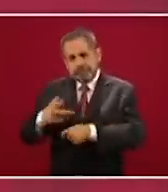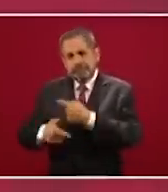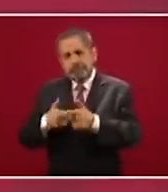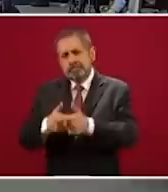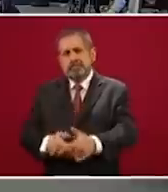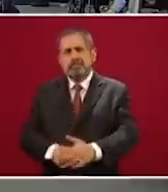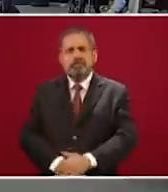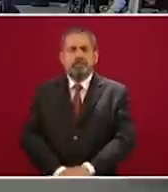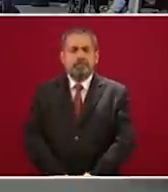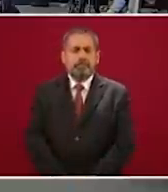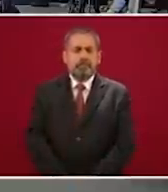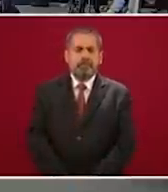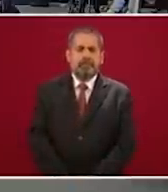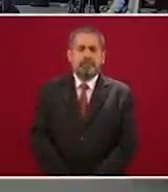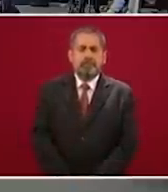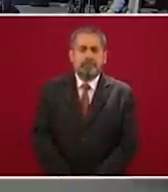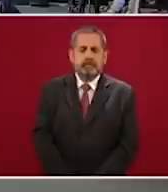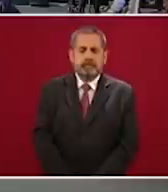esto.